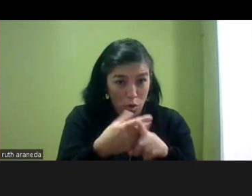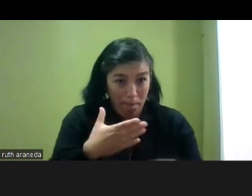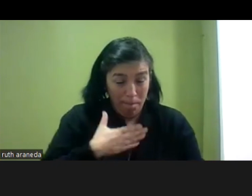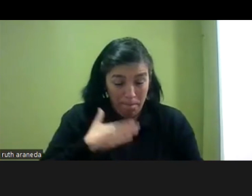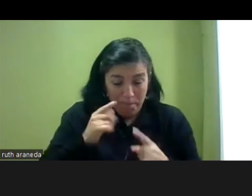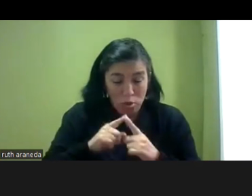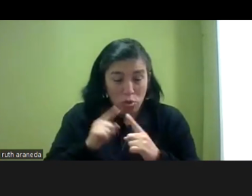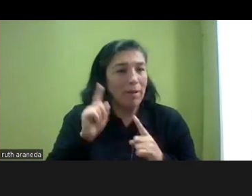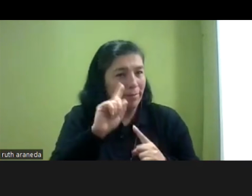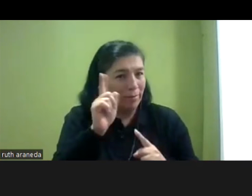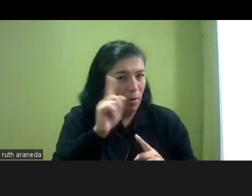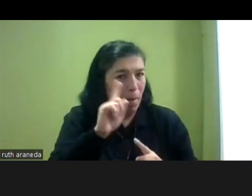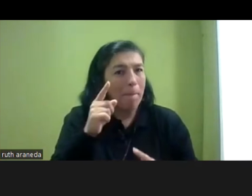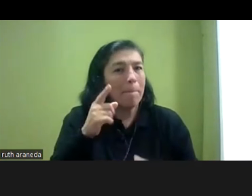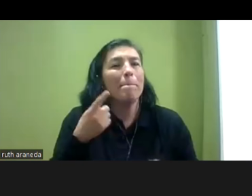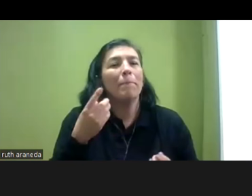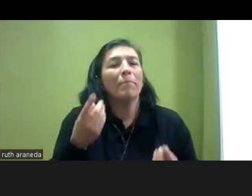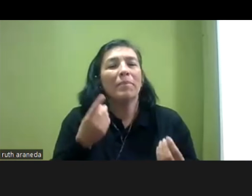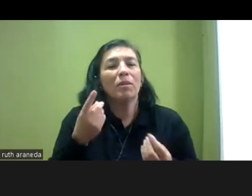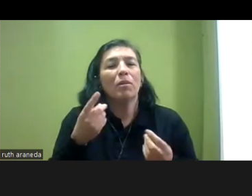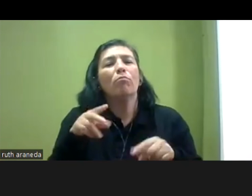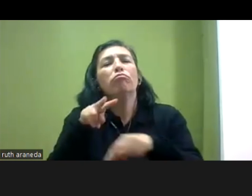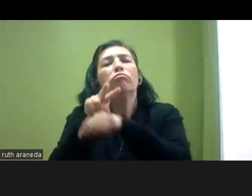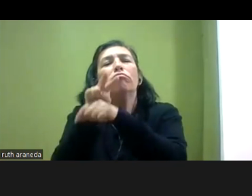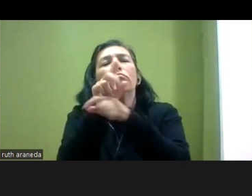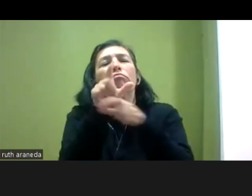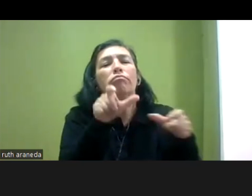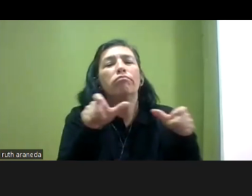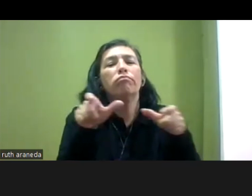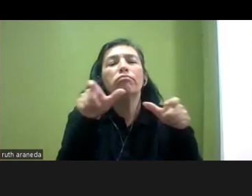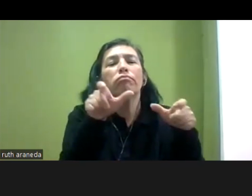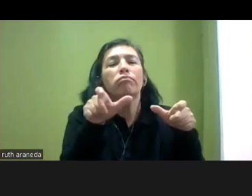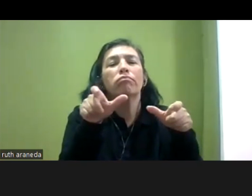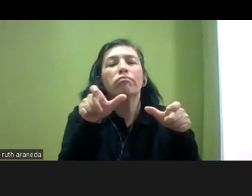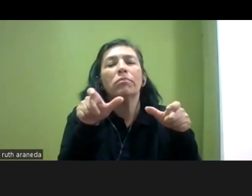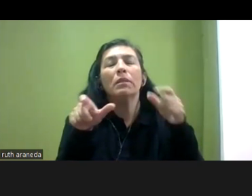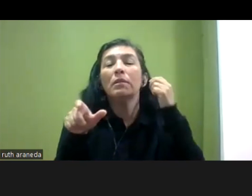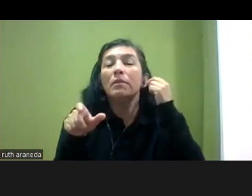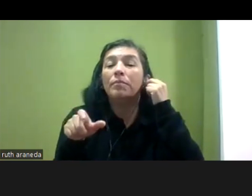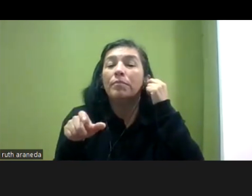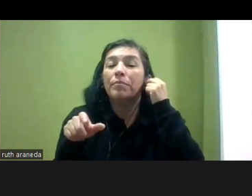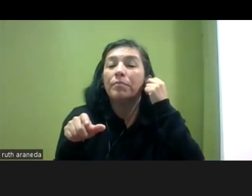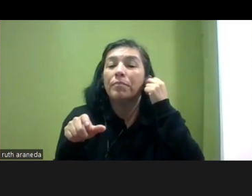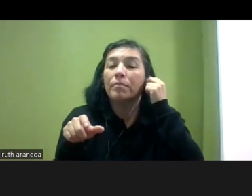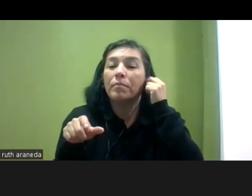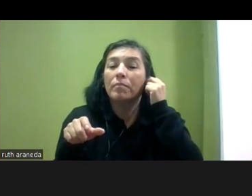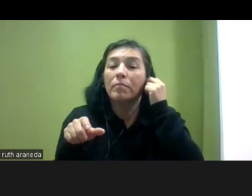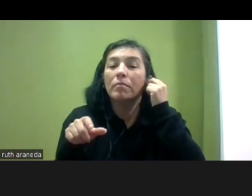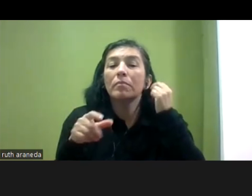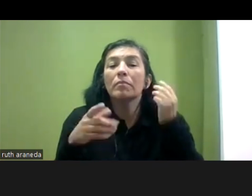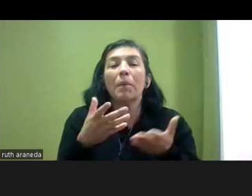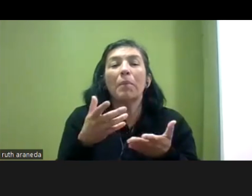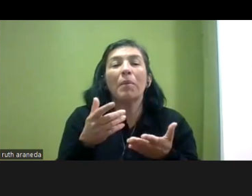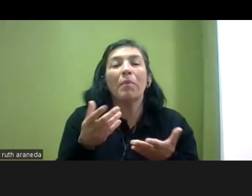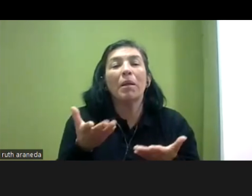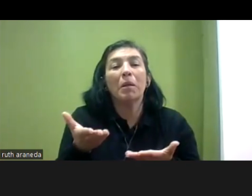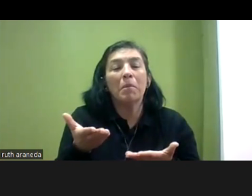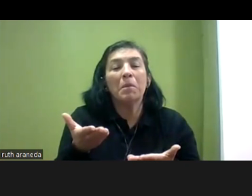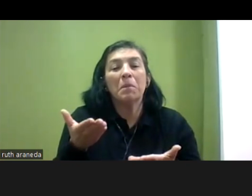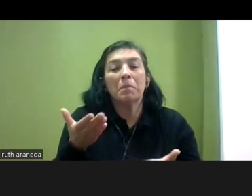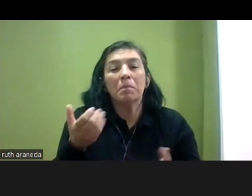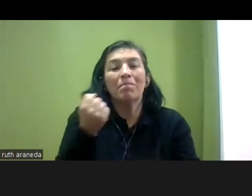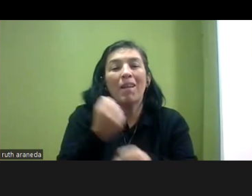que para tener que, con qué eh, reciprocitar, por así